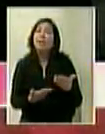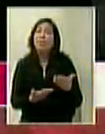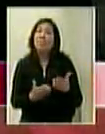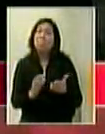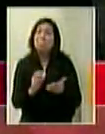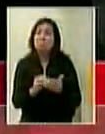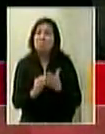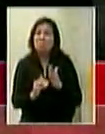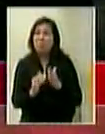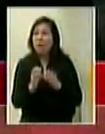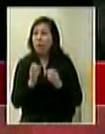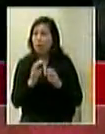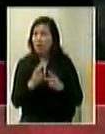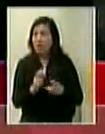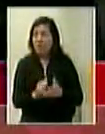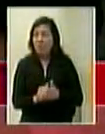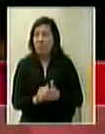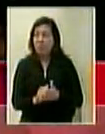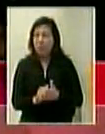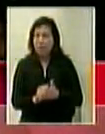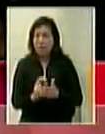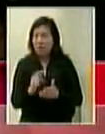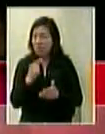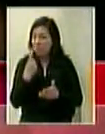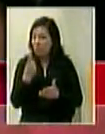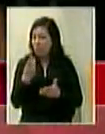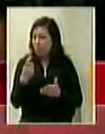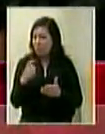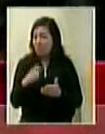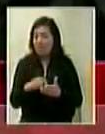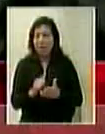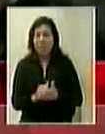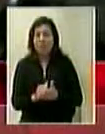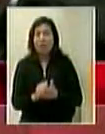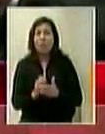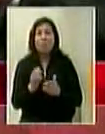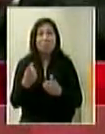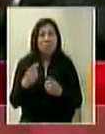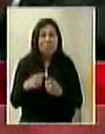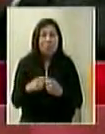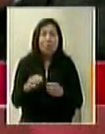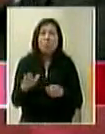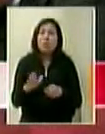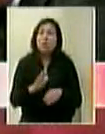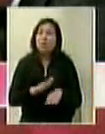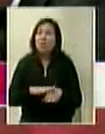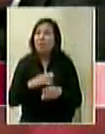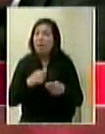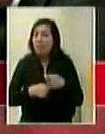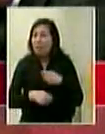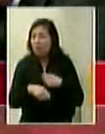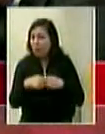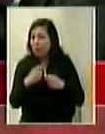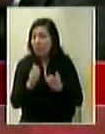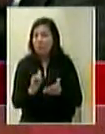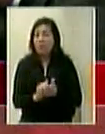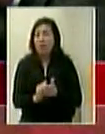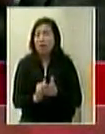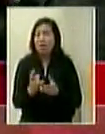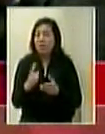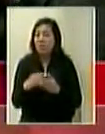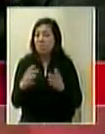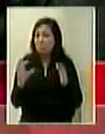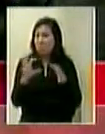el máximo control, ¿no es cierto?, no solo con ese interno, con internos, sobre todo narcotraficantes, con